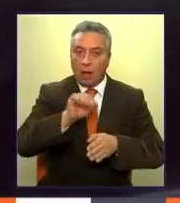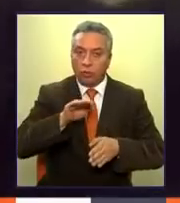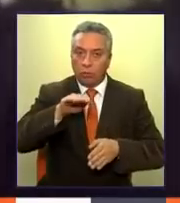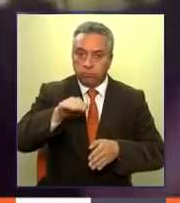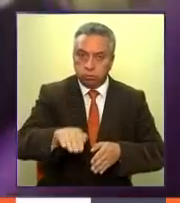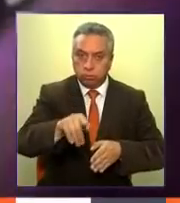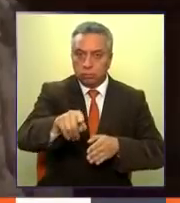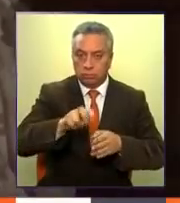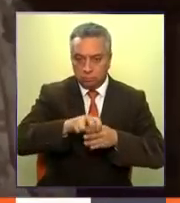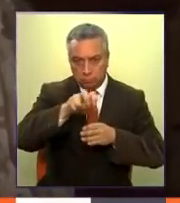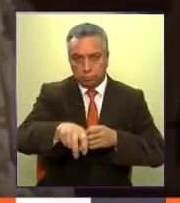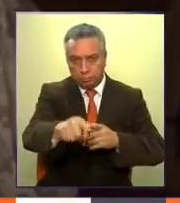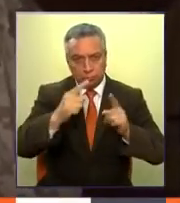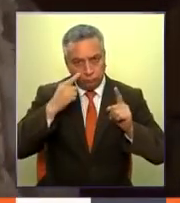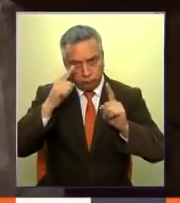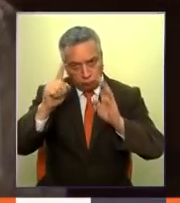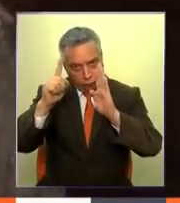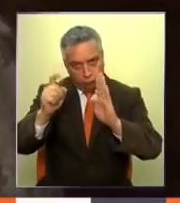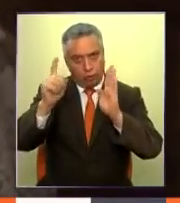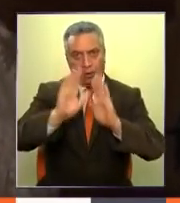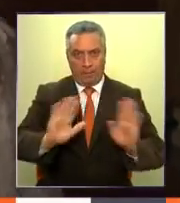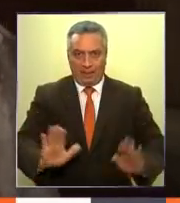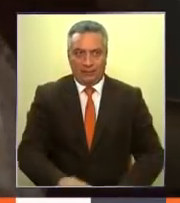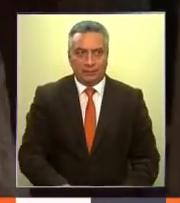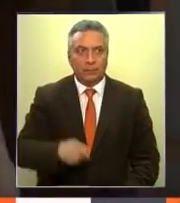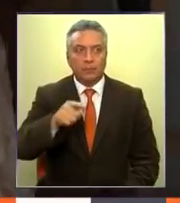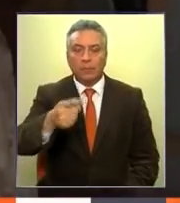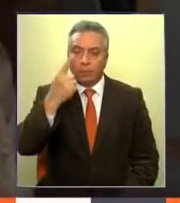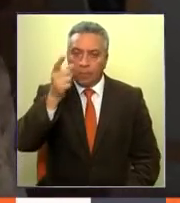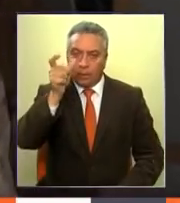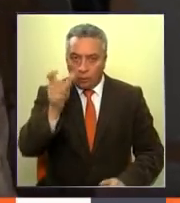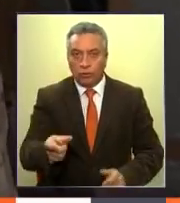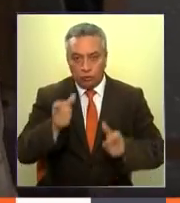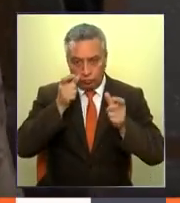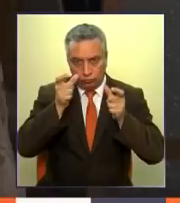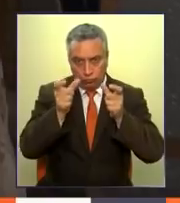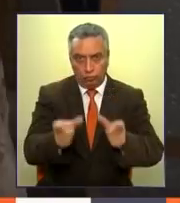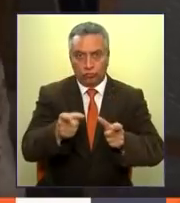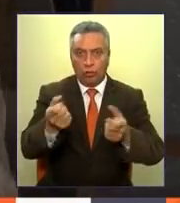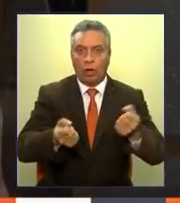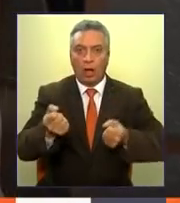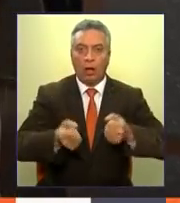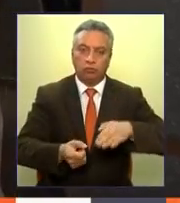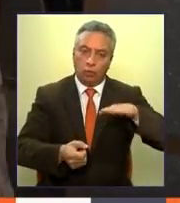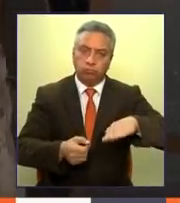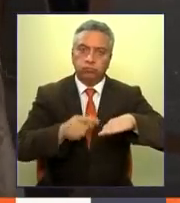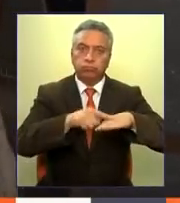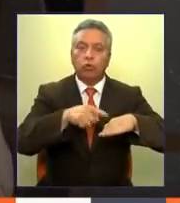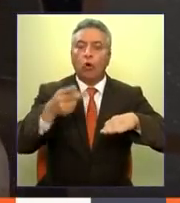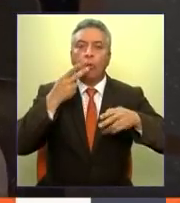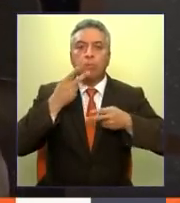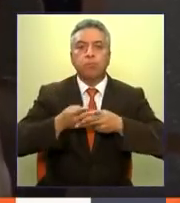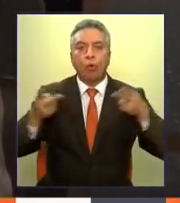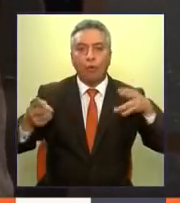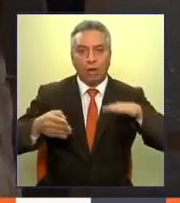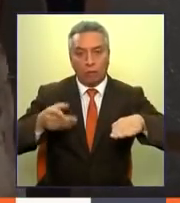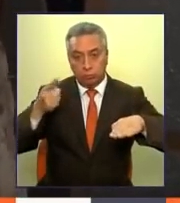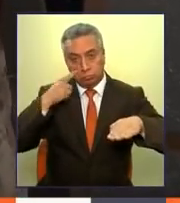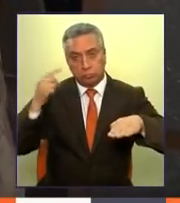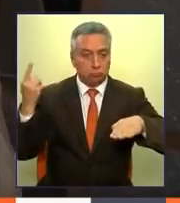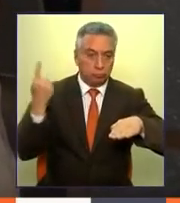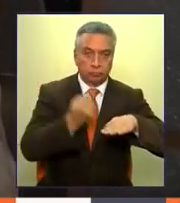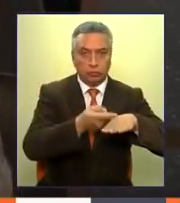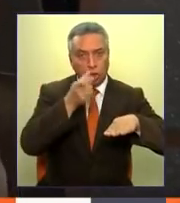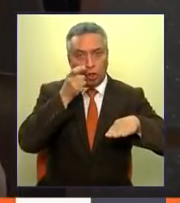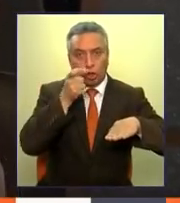una fotografía. Hubo un control a una persona que se encontraba estacionada en un estacionamiento público, el cual fue controlado,